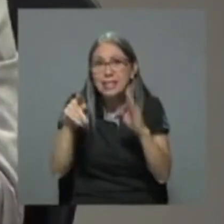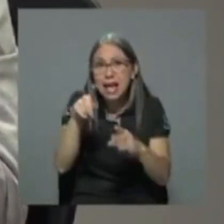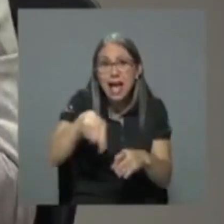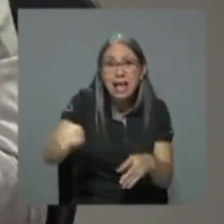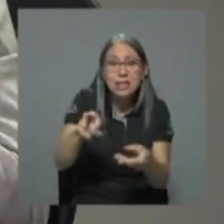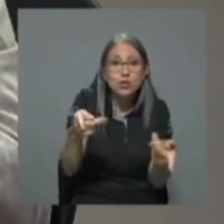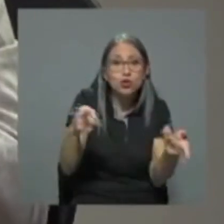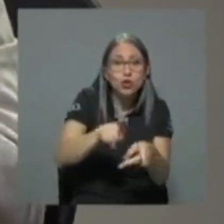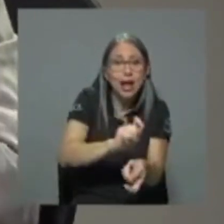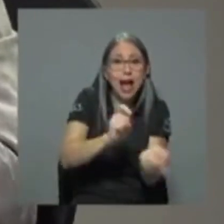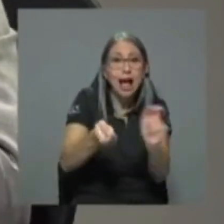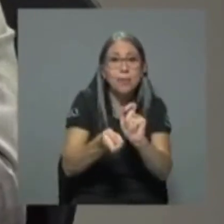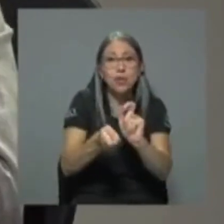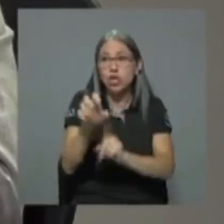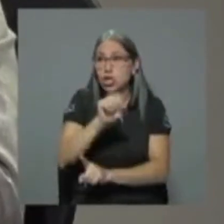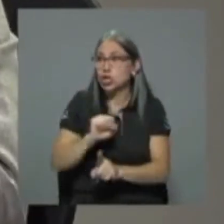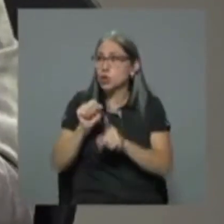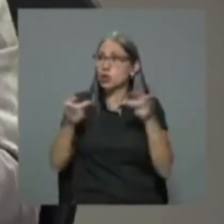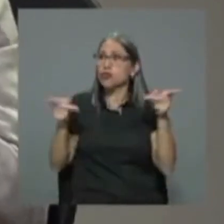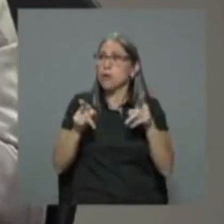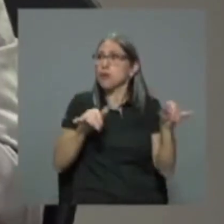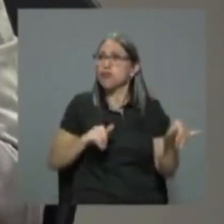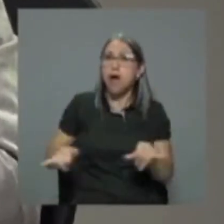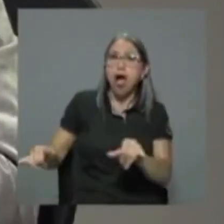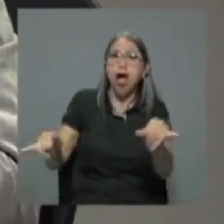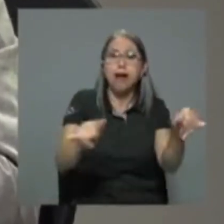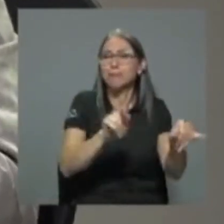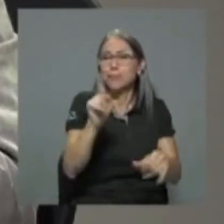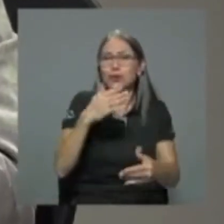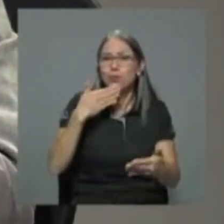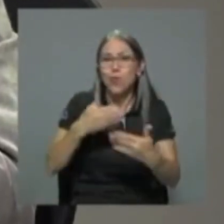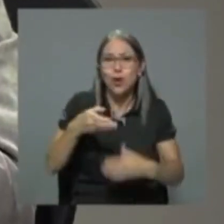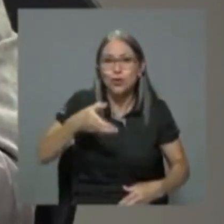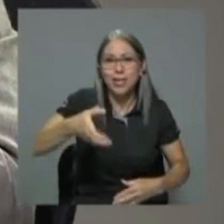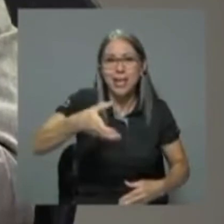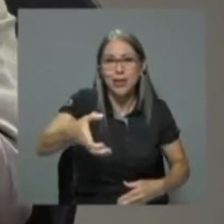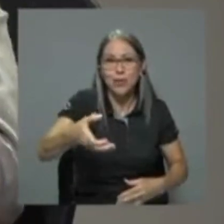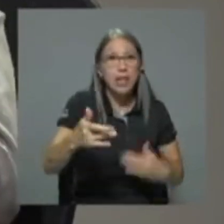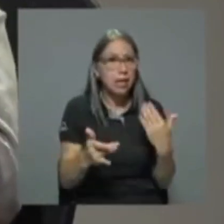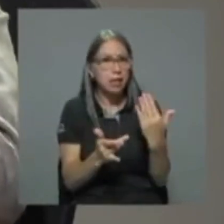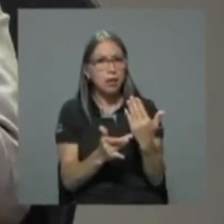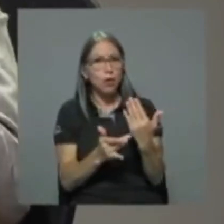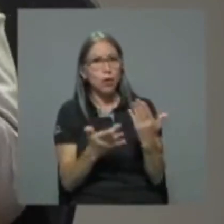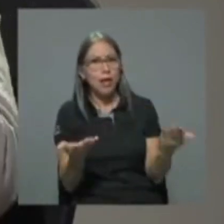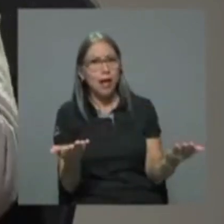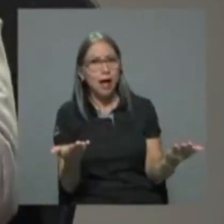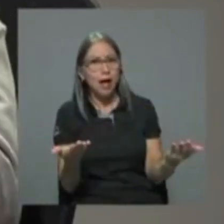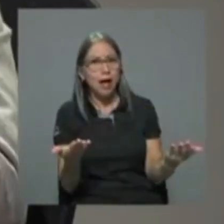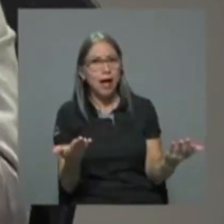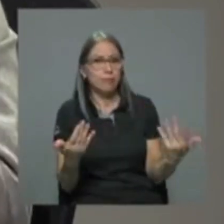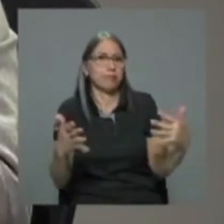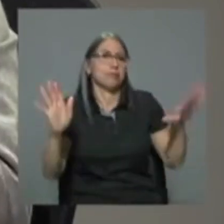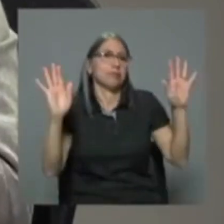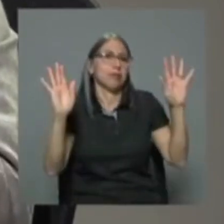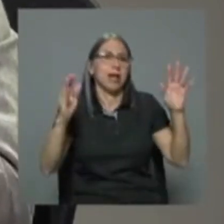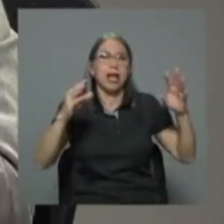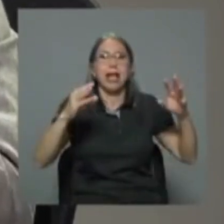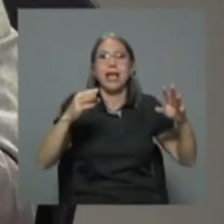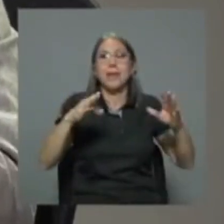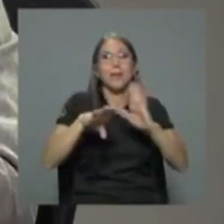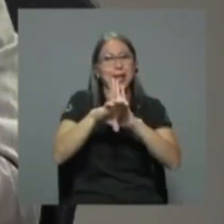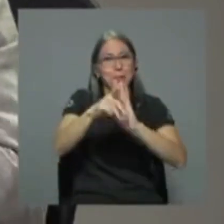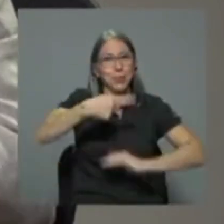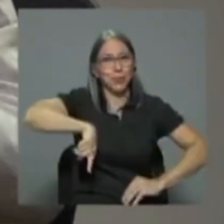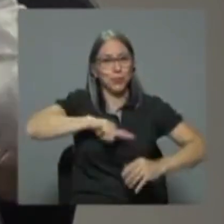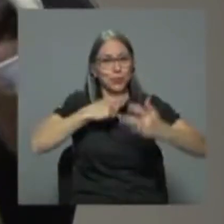un buen consejero. La tecnología, cada vez el consumidor, vamos a ver, nosotros en Monge hace